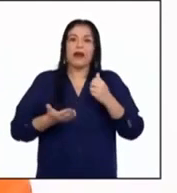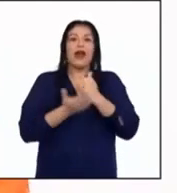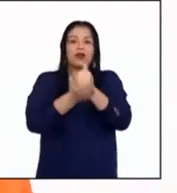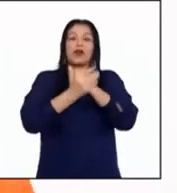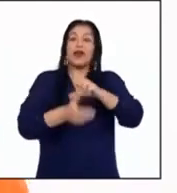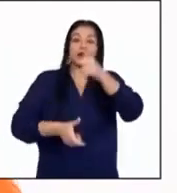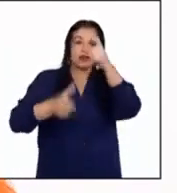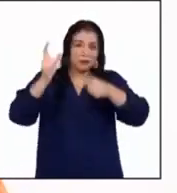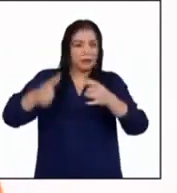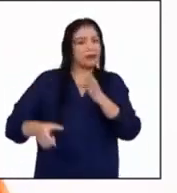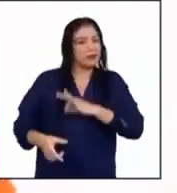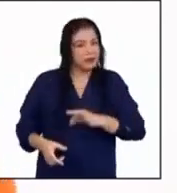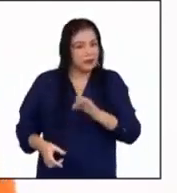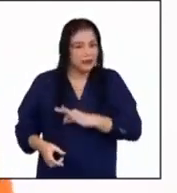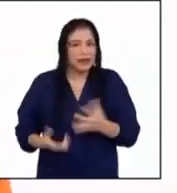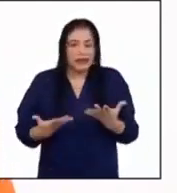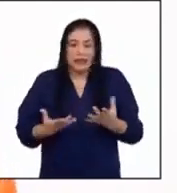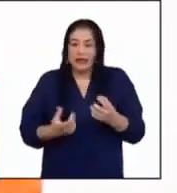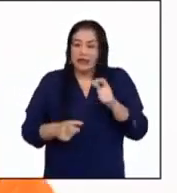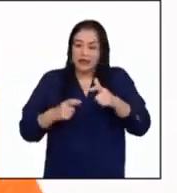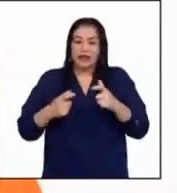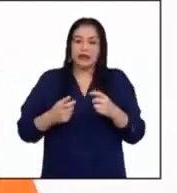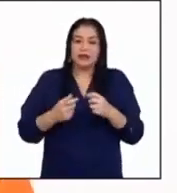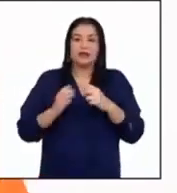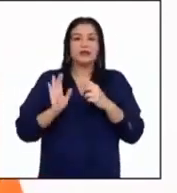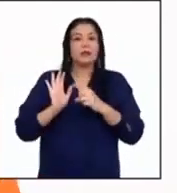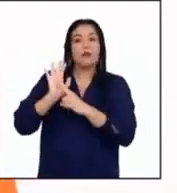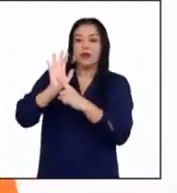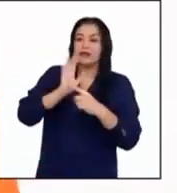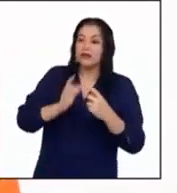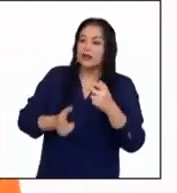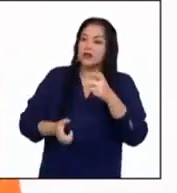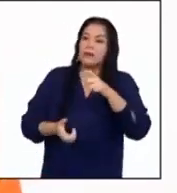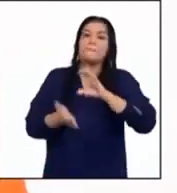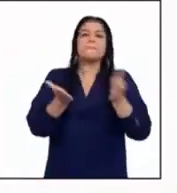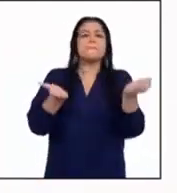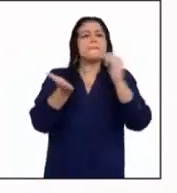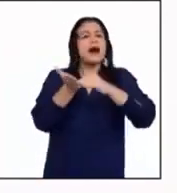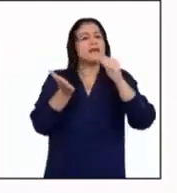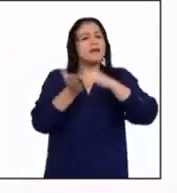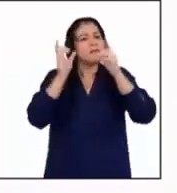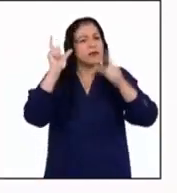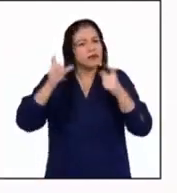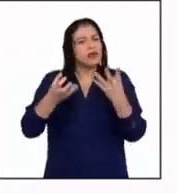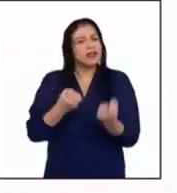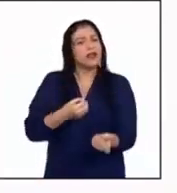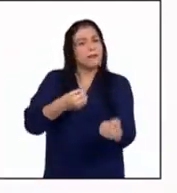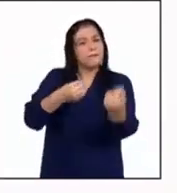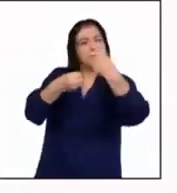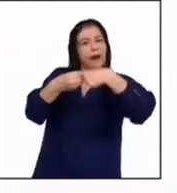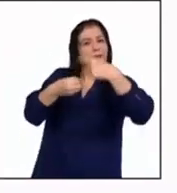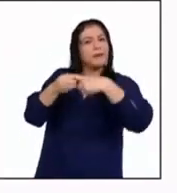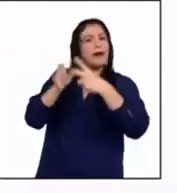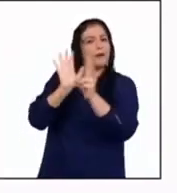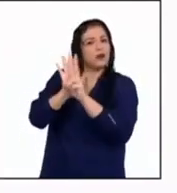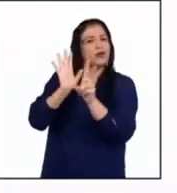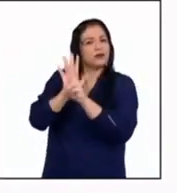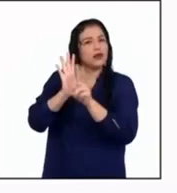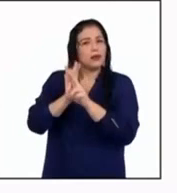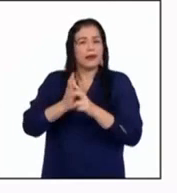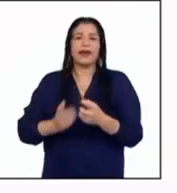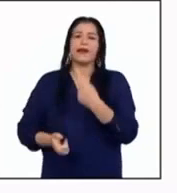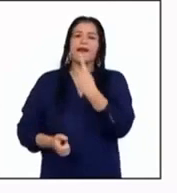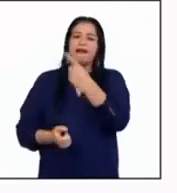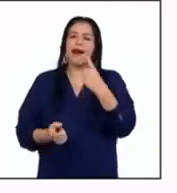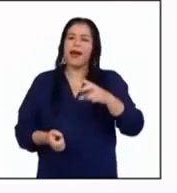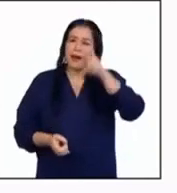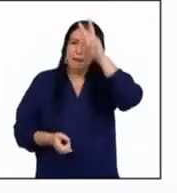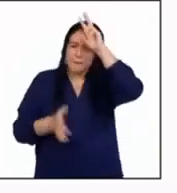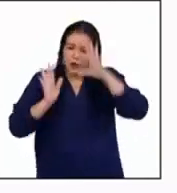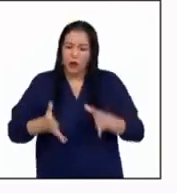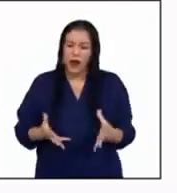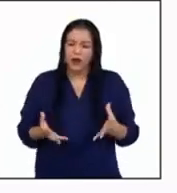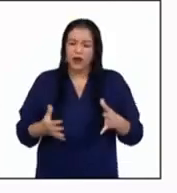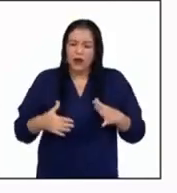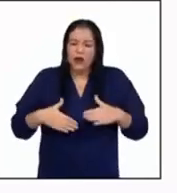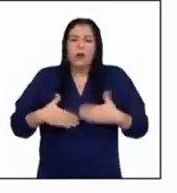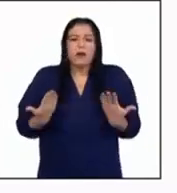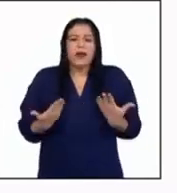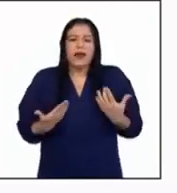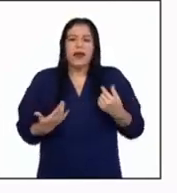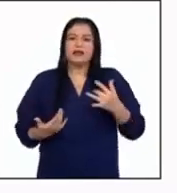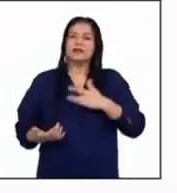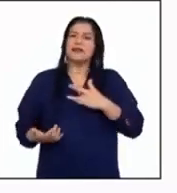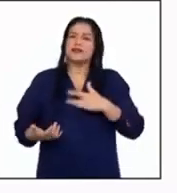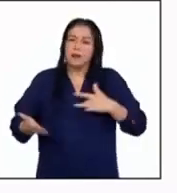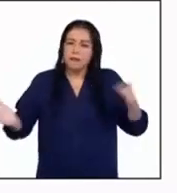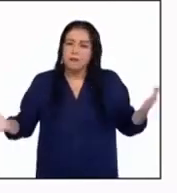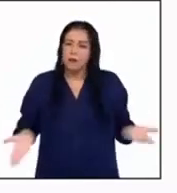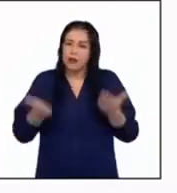camino puedan encontrar a más personas que se sumen al voluntariado para que cada vez más de nosotros podamos sentirnos